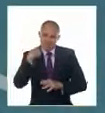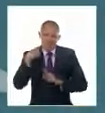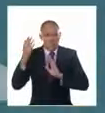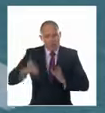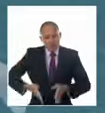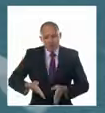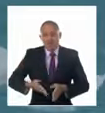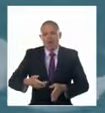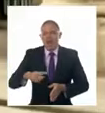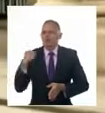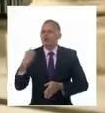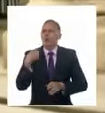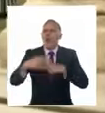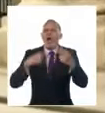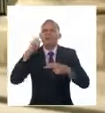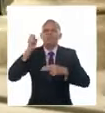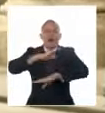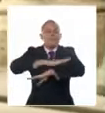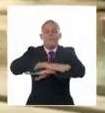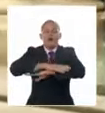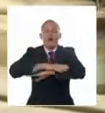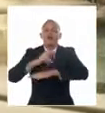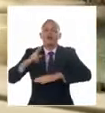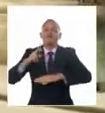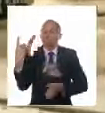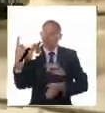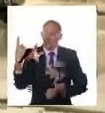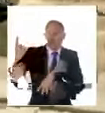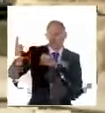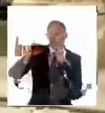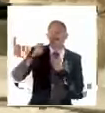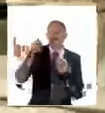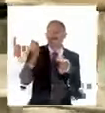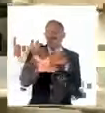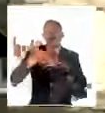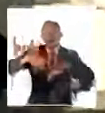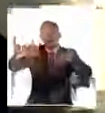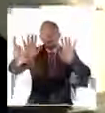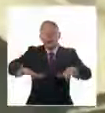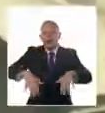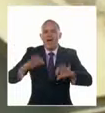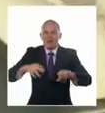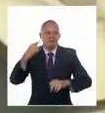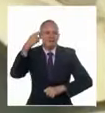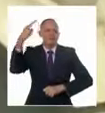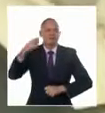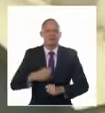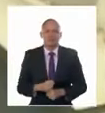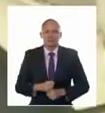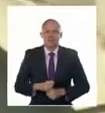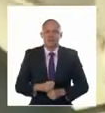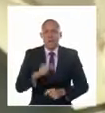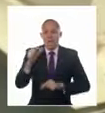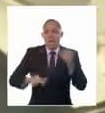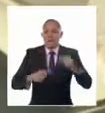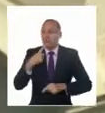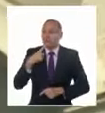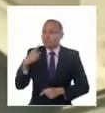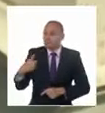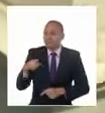sábanas blancas en los balcones, en honor a un gigante que, como dijera Fina García Marrús, cuando lo olviden los hombres, lo recortarán